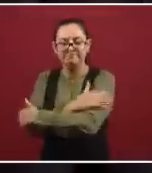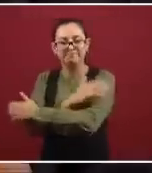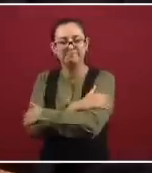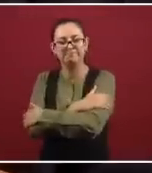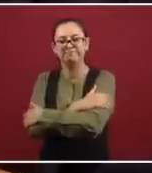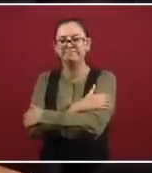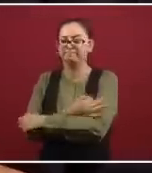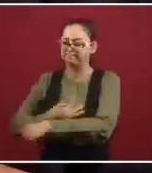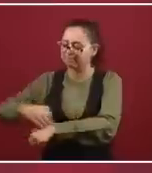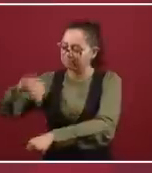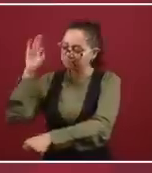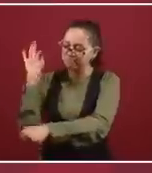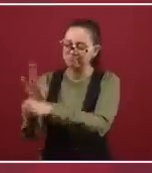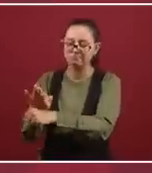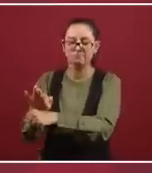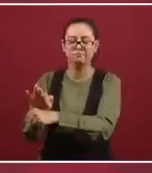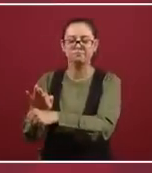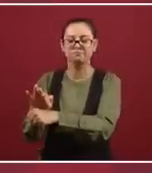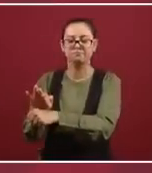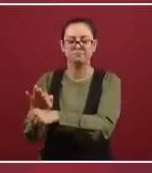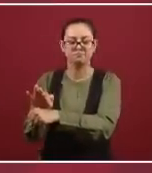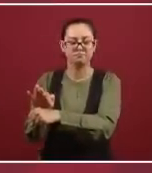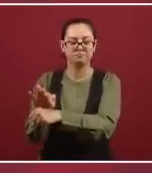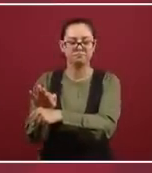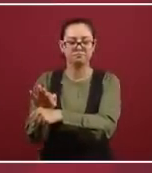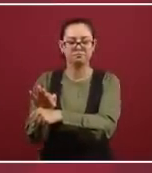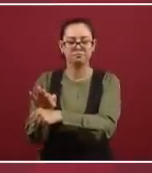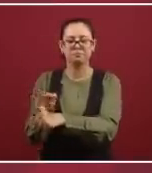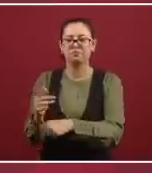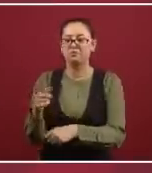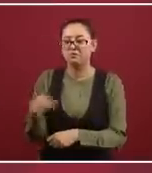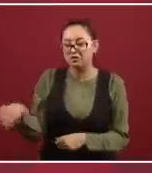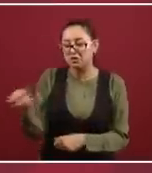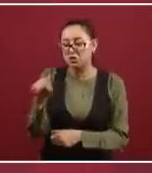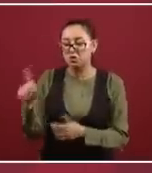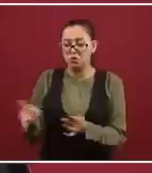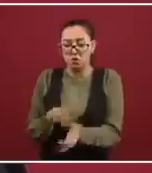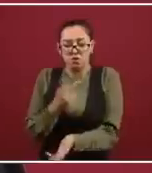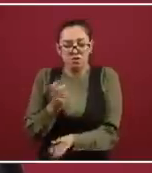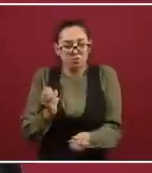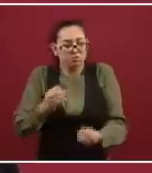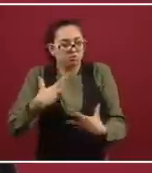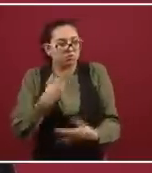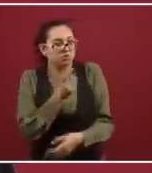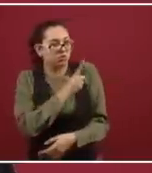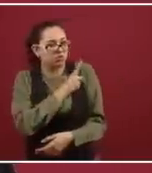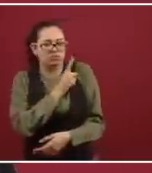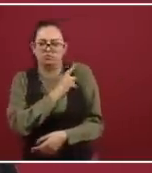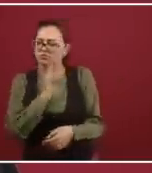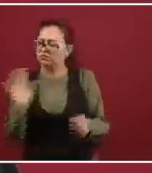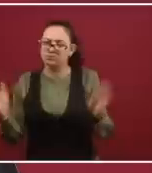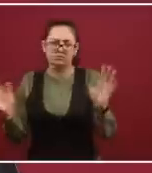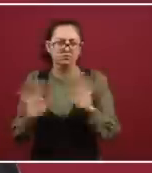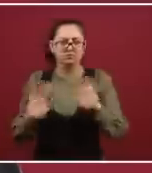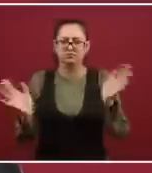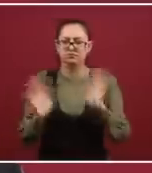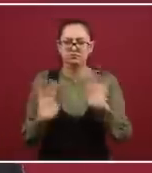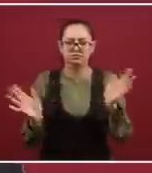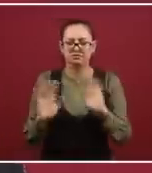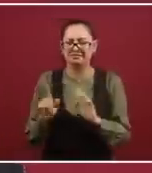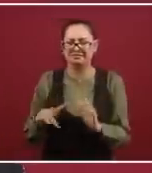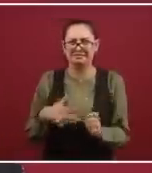los vamos a proteger, para que no se sientan solos, para que no tengan